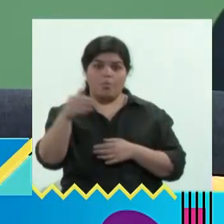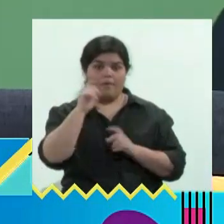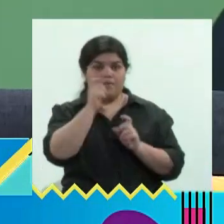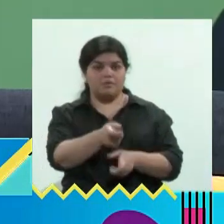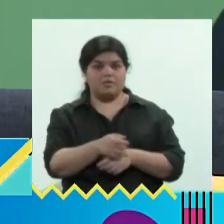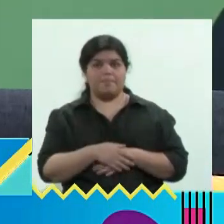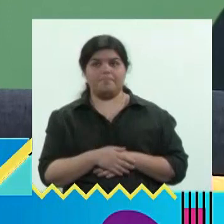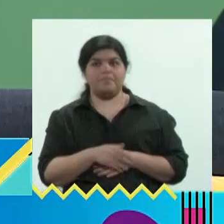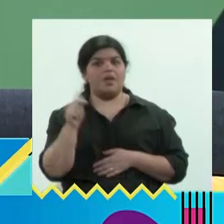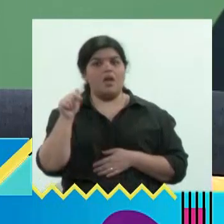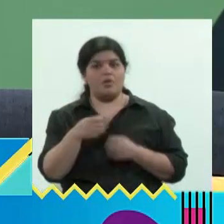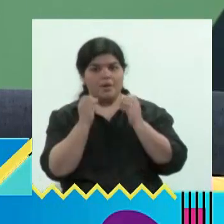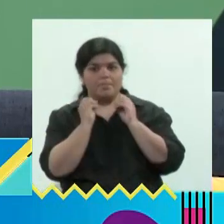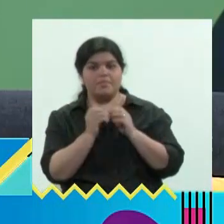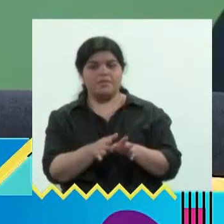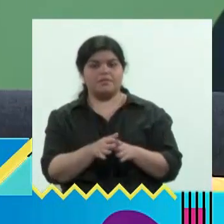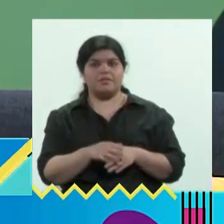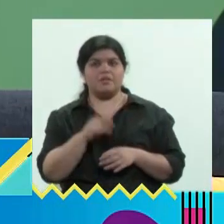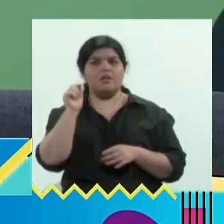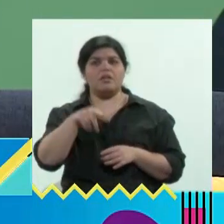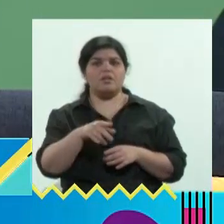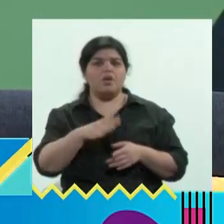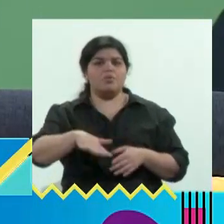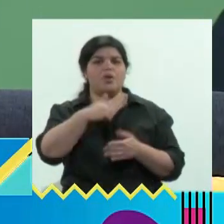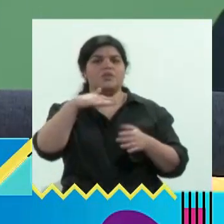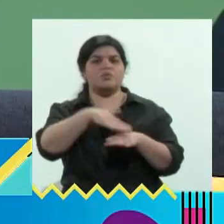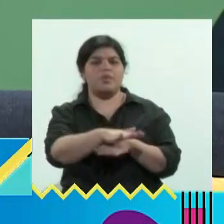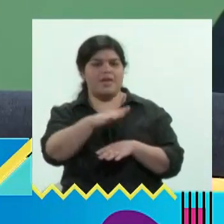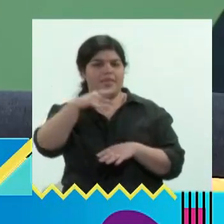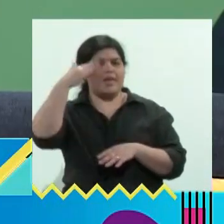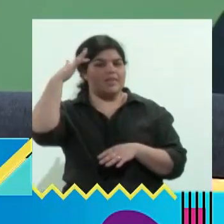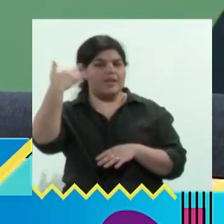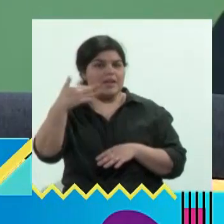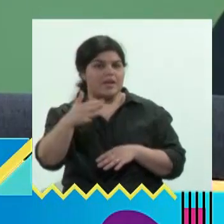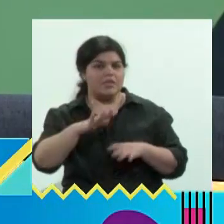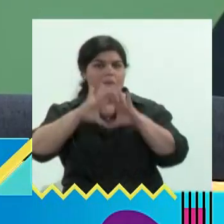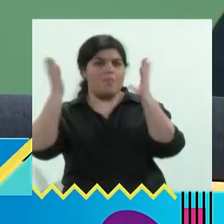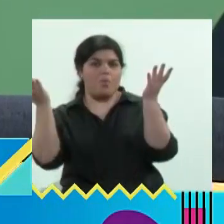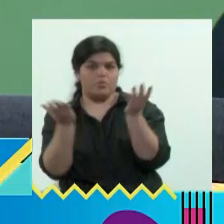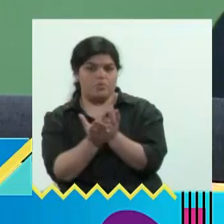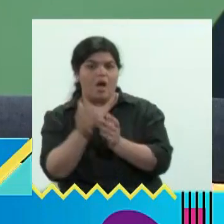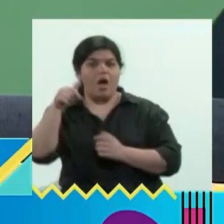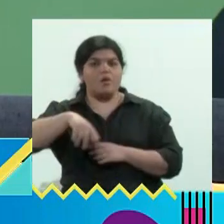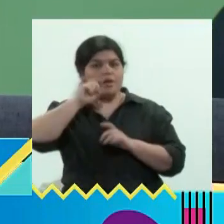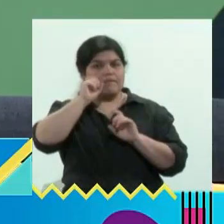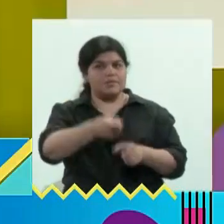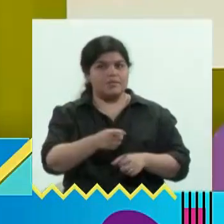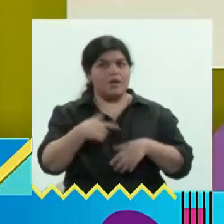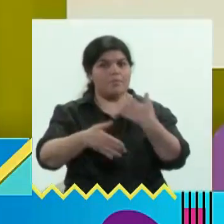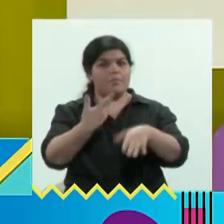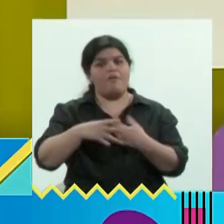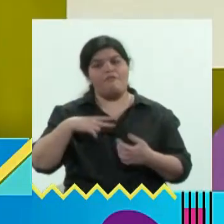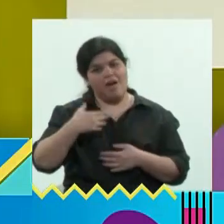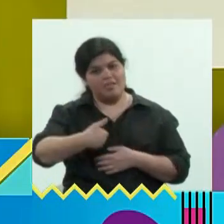realidad abrimos este bloque con lo que tiene que ver con las ciudades inteligentes del mundo, pero hoy nos visitan y Mendoza está en vías de desarrollo, podemos